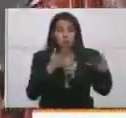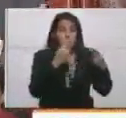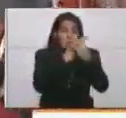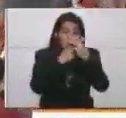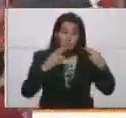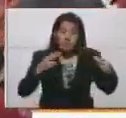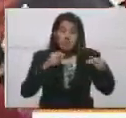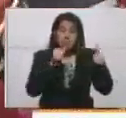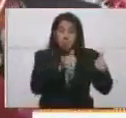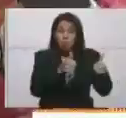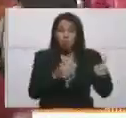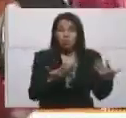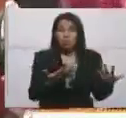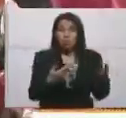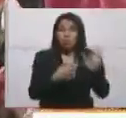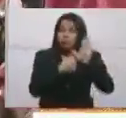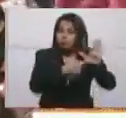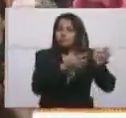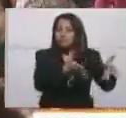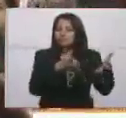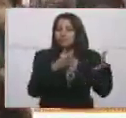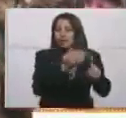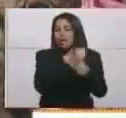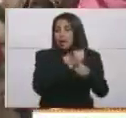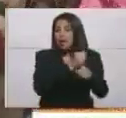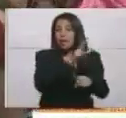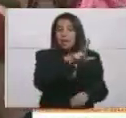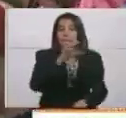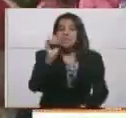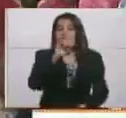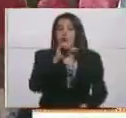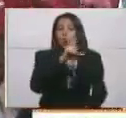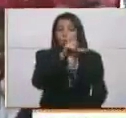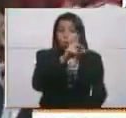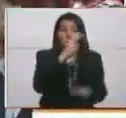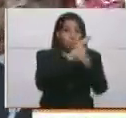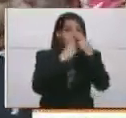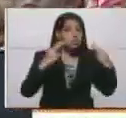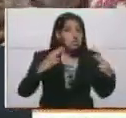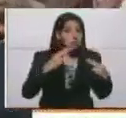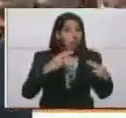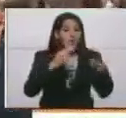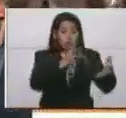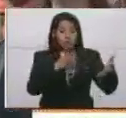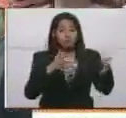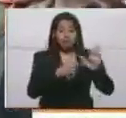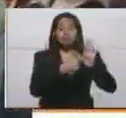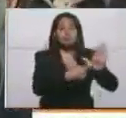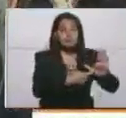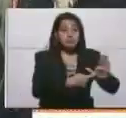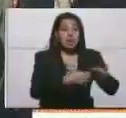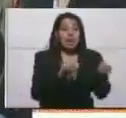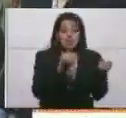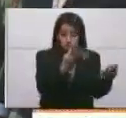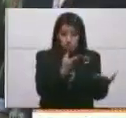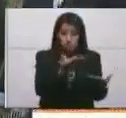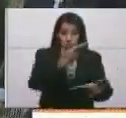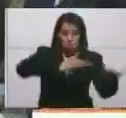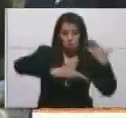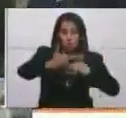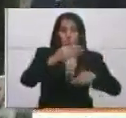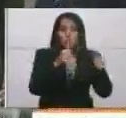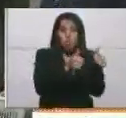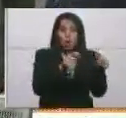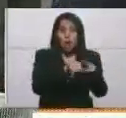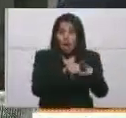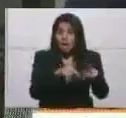y logramos el 30 de julio. Prometimos y logramos. Nosotros no prometemos nada que no podamos cumplir.